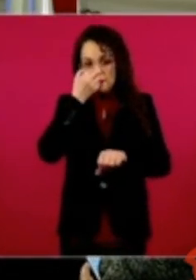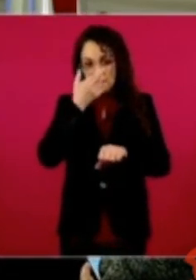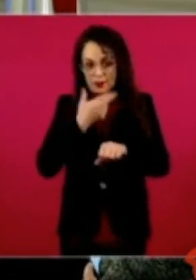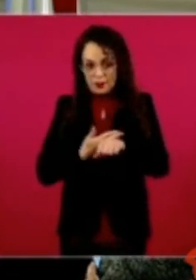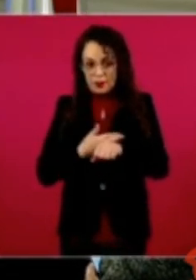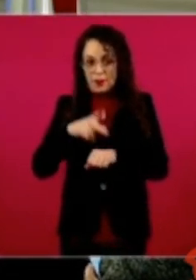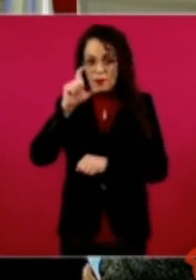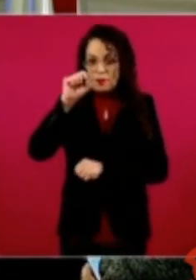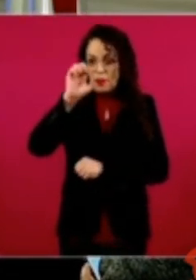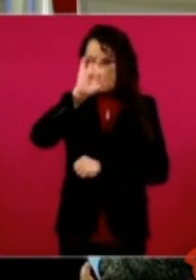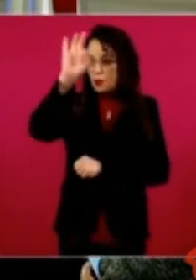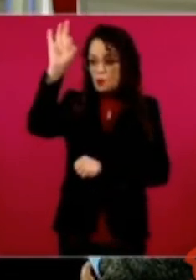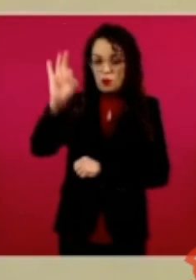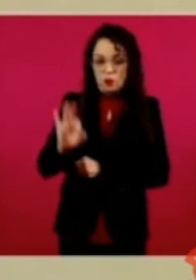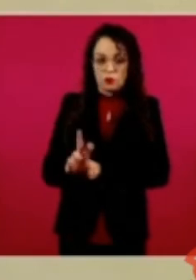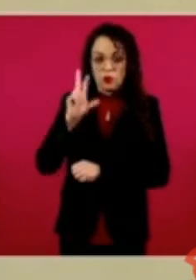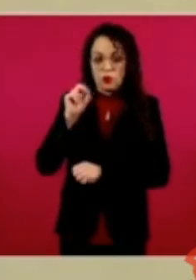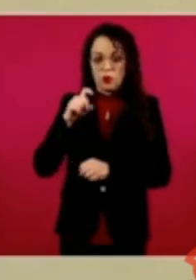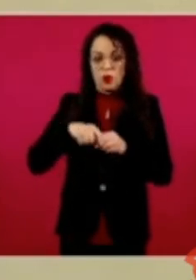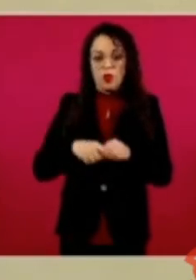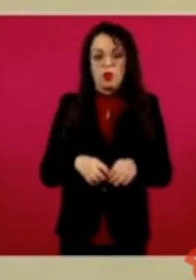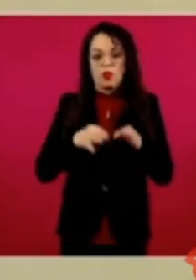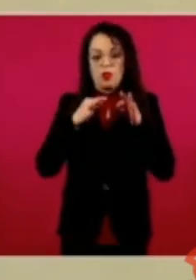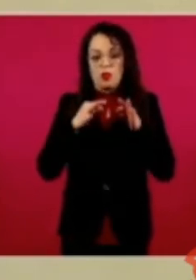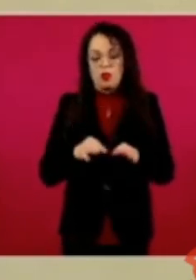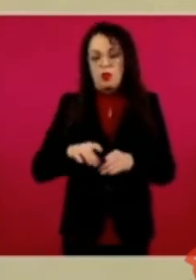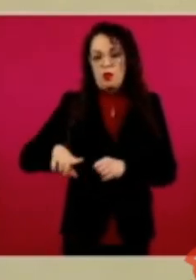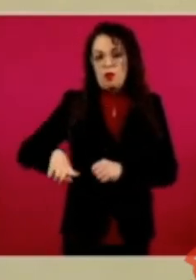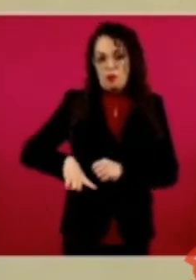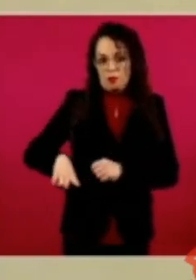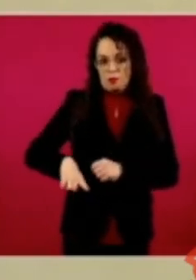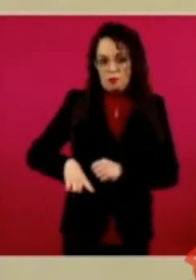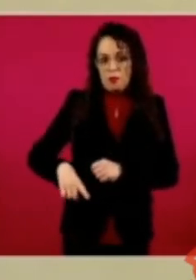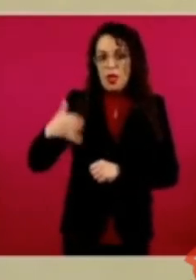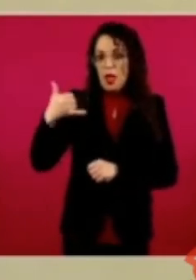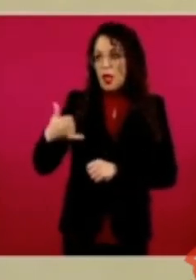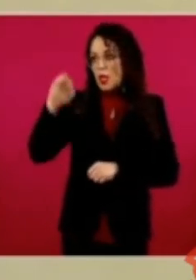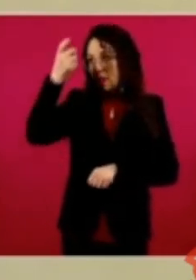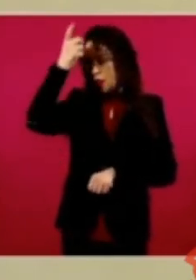descentralizados, desconcentrados y direcciones.